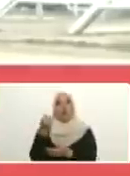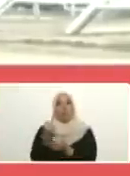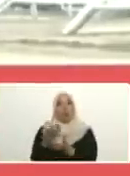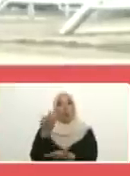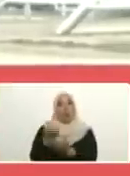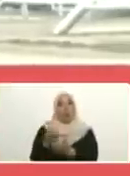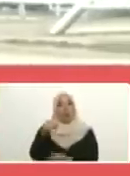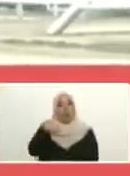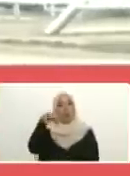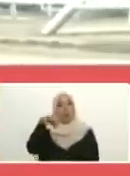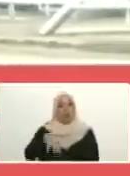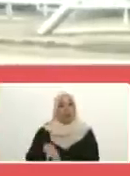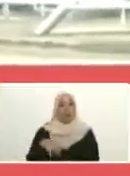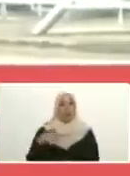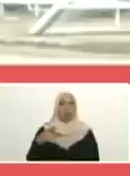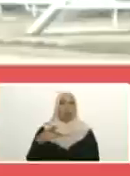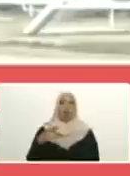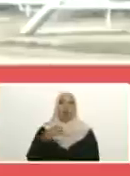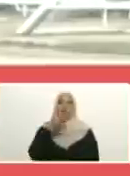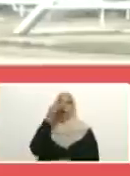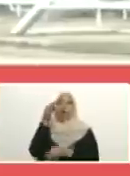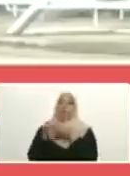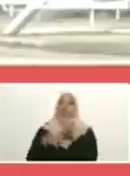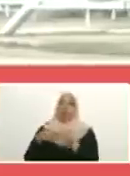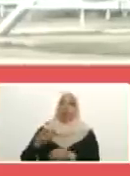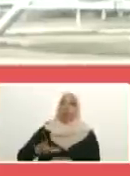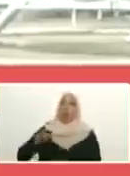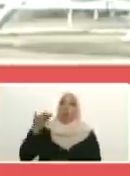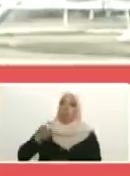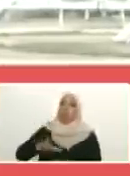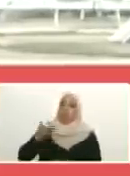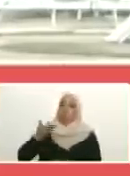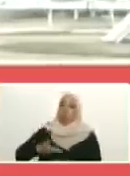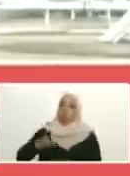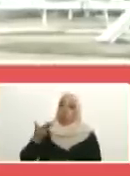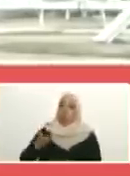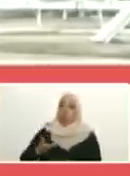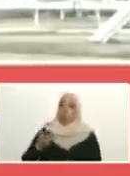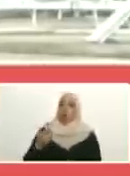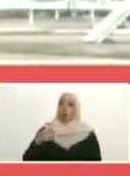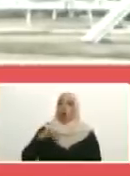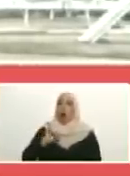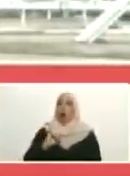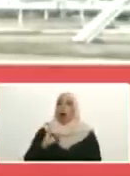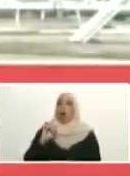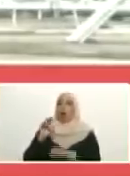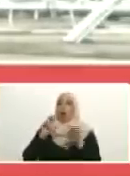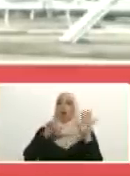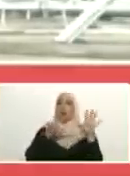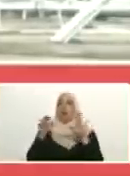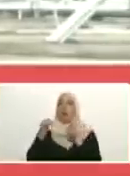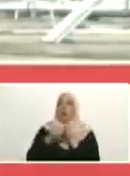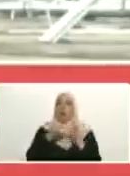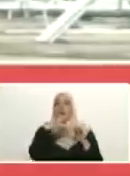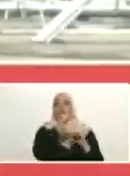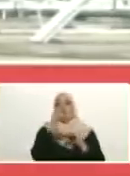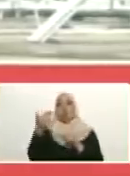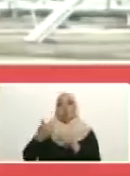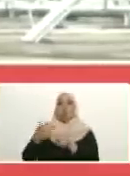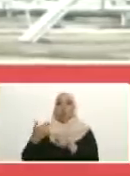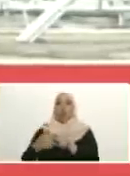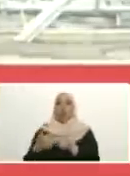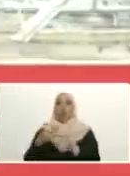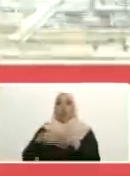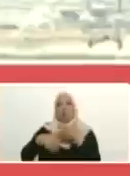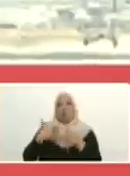Es importante destacar, presidente, como dicen mis compañeros, estamos produciendo en esta macoya 9.000 barriles y estamos muy cercanos